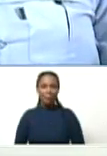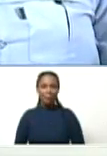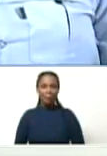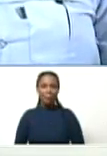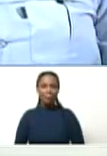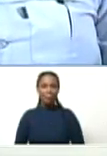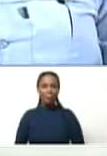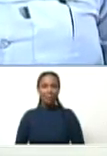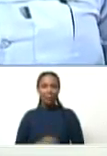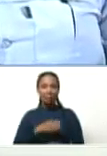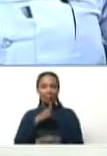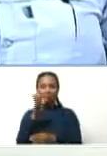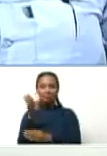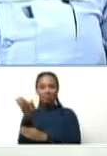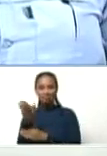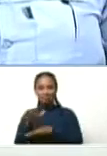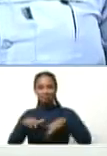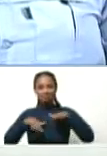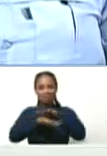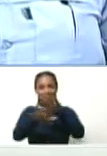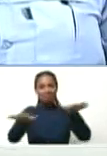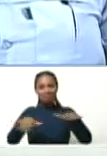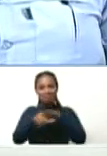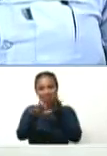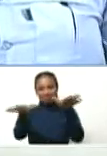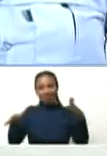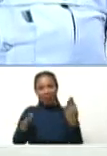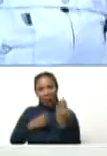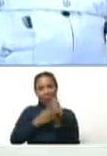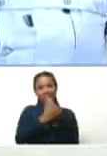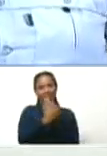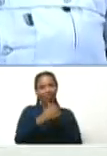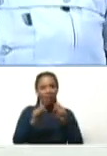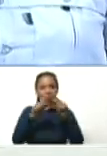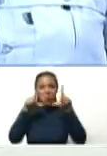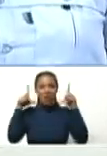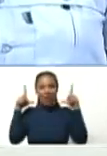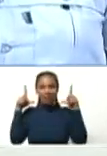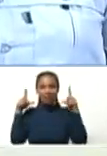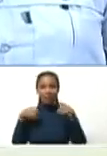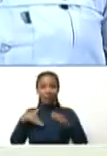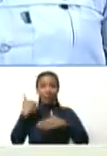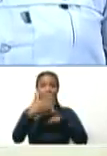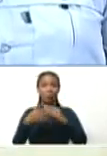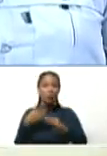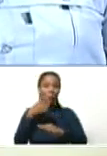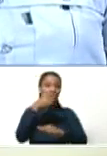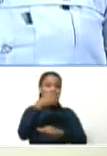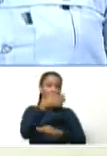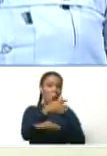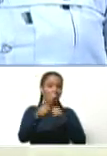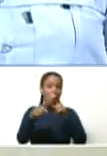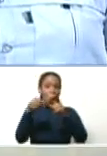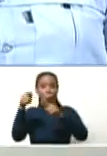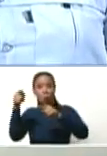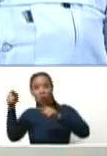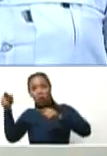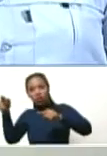Allá nos vamos, Playa Escondida, en La Guaira. Y después nos vamos al cinturón